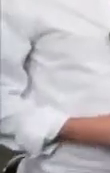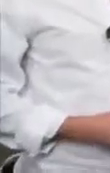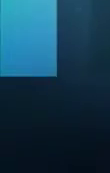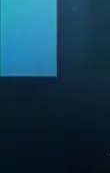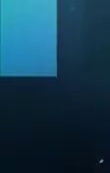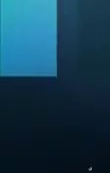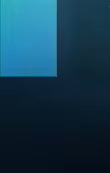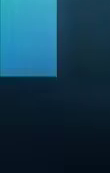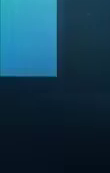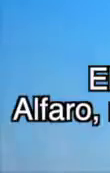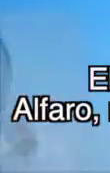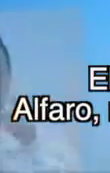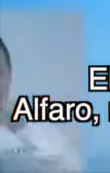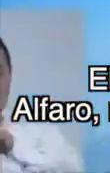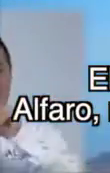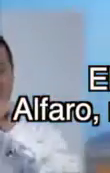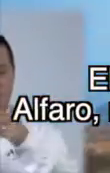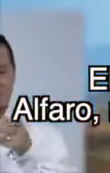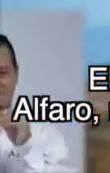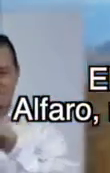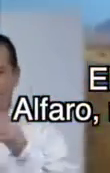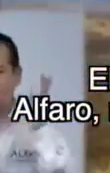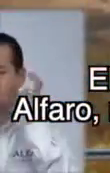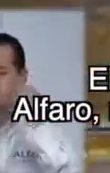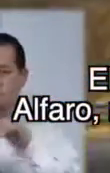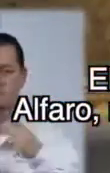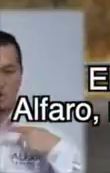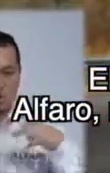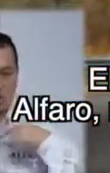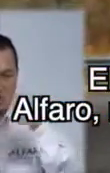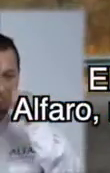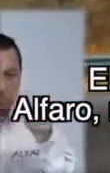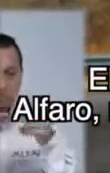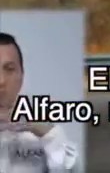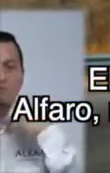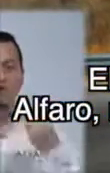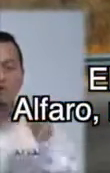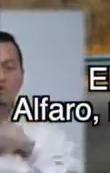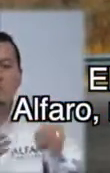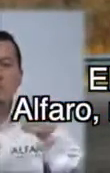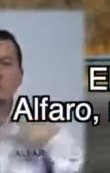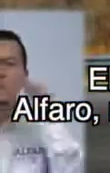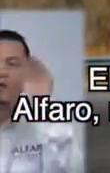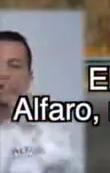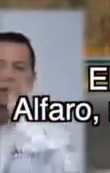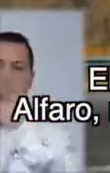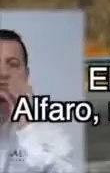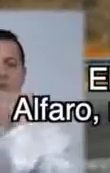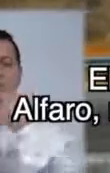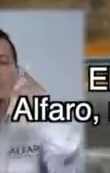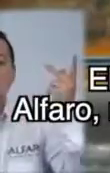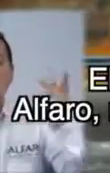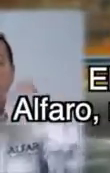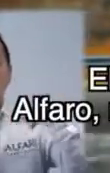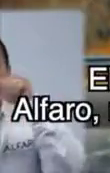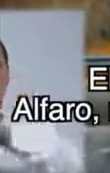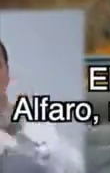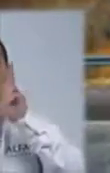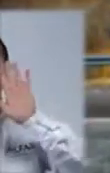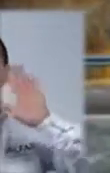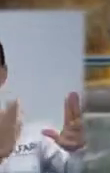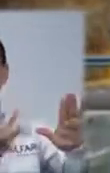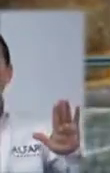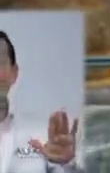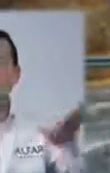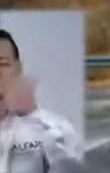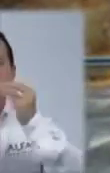6.630.000 pesos. El abanderado de Movimiento Ciudadano, Enrique Alfaro, registró una inversión de 5.122.000 pesos, de